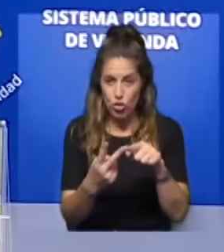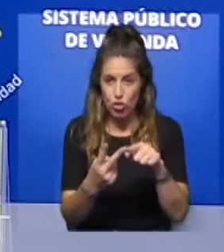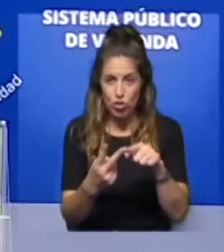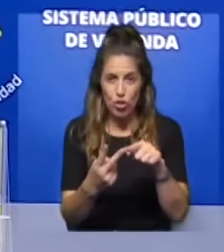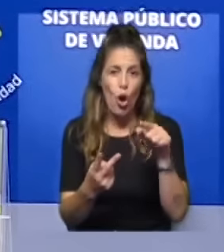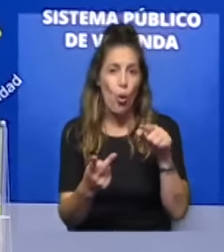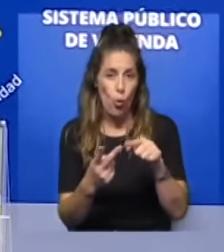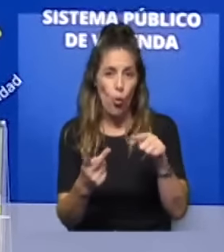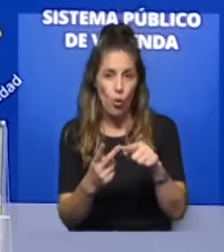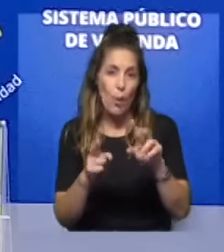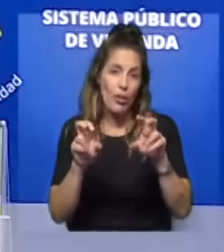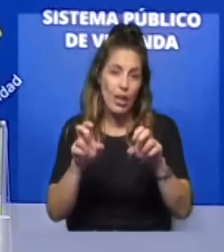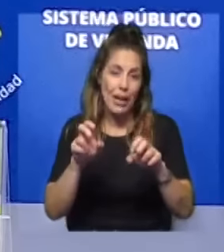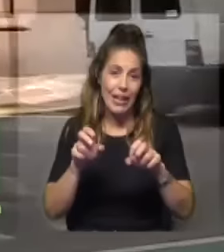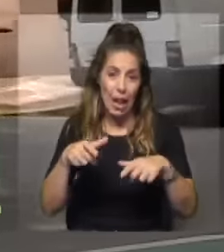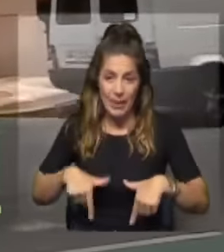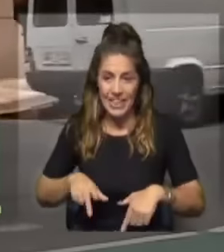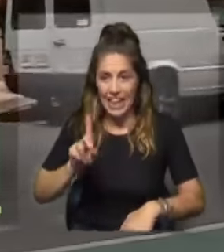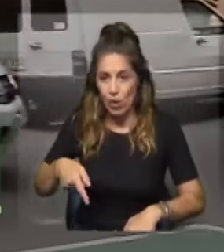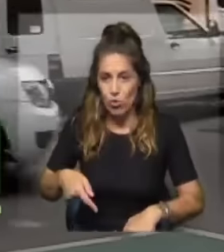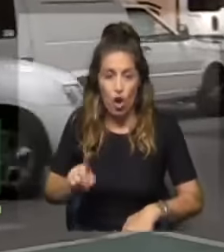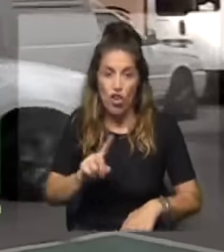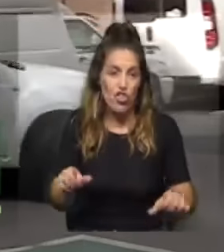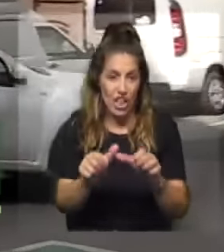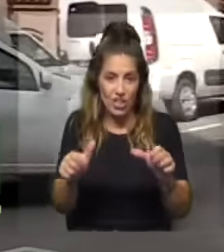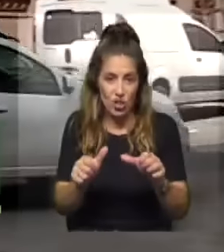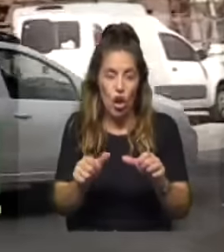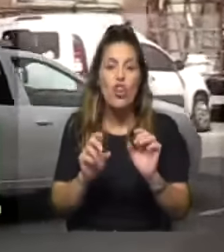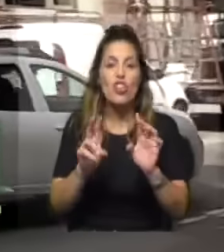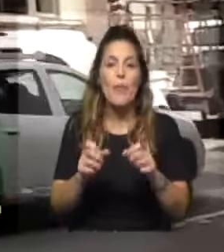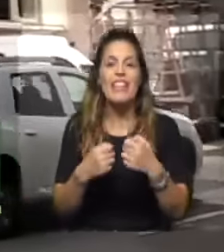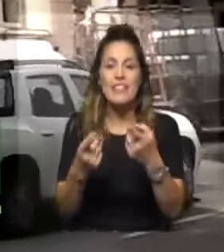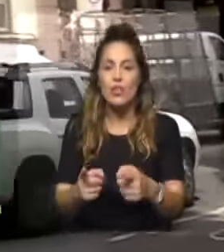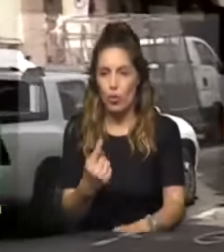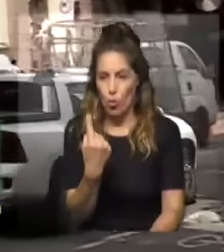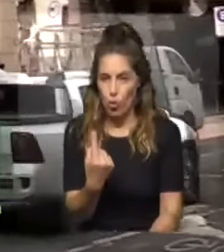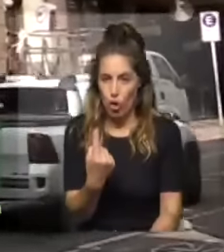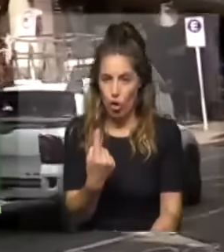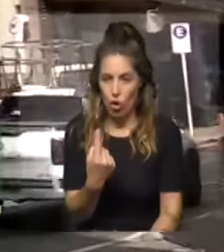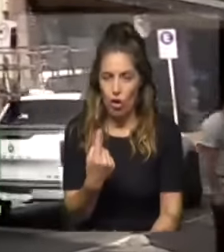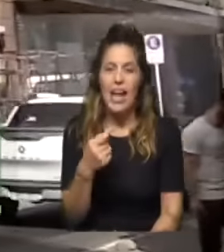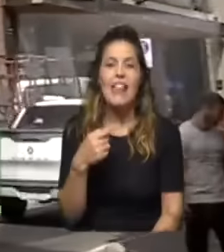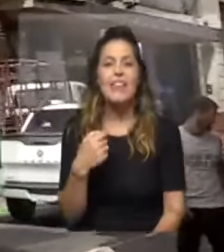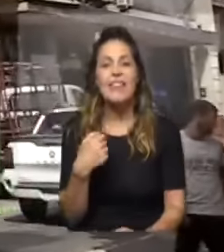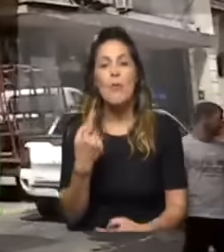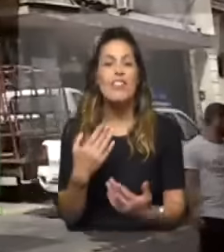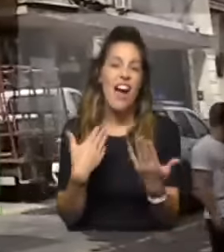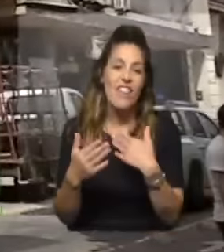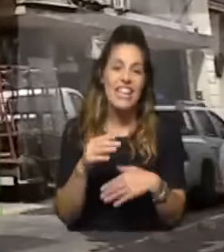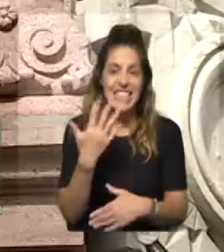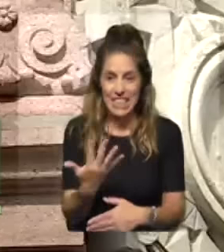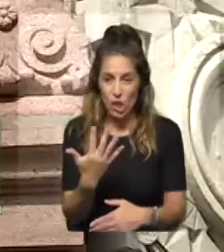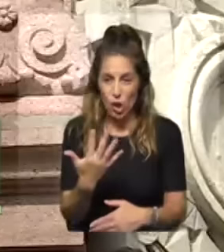Por motivo de que renunció quedó sin efecto es decir que solo se adjudicó uno después hablé de cinco casos de